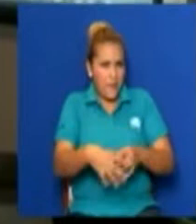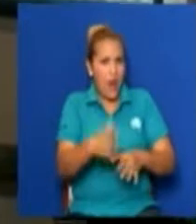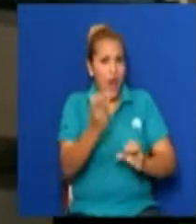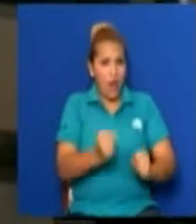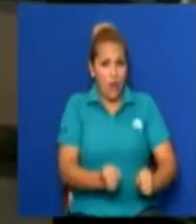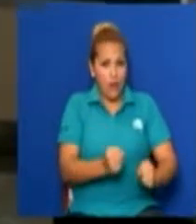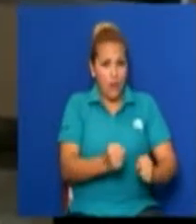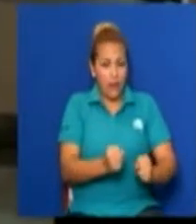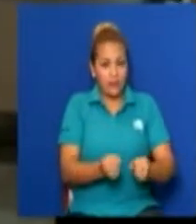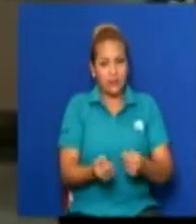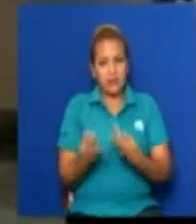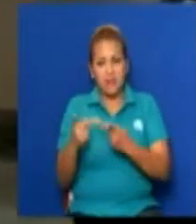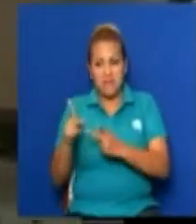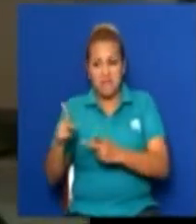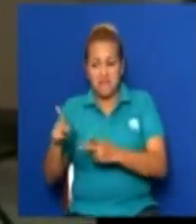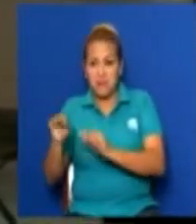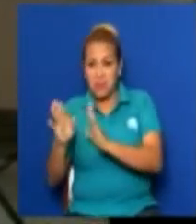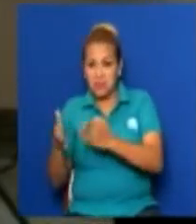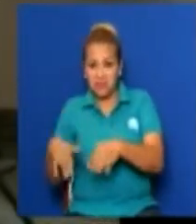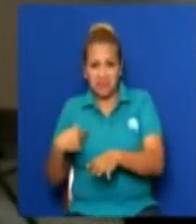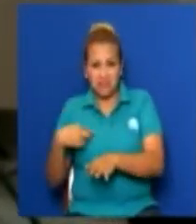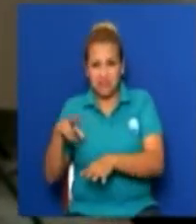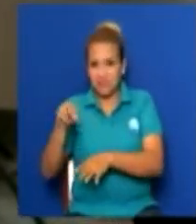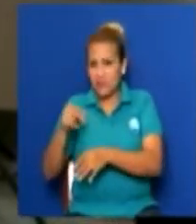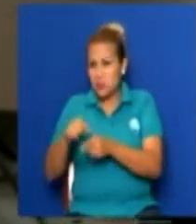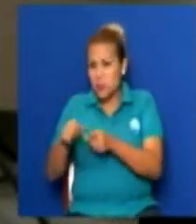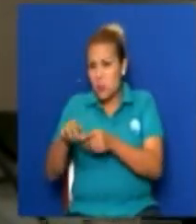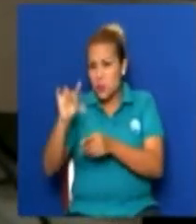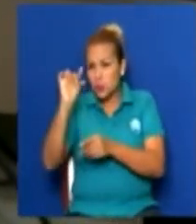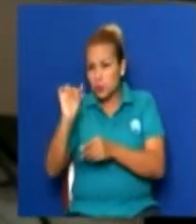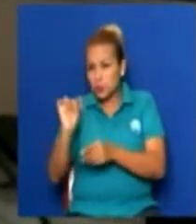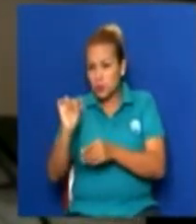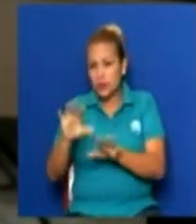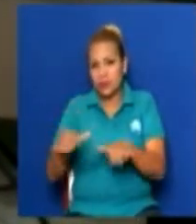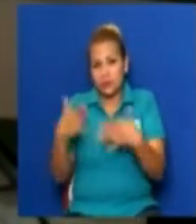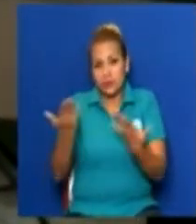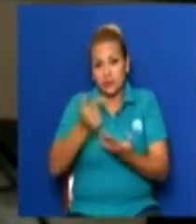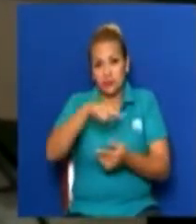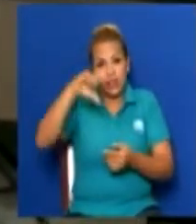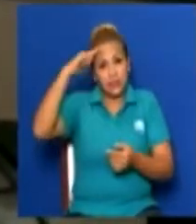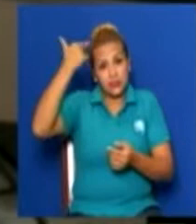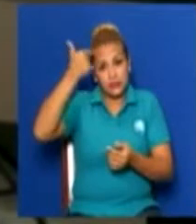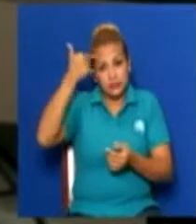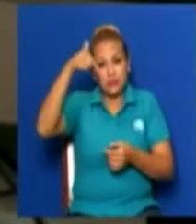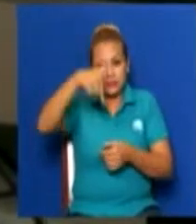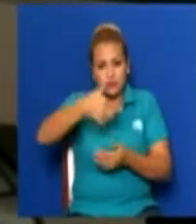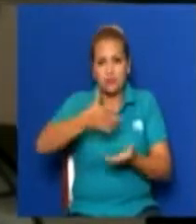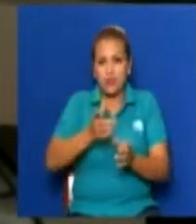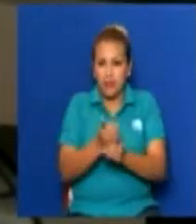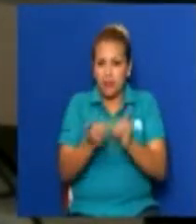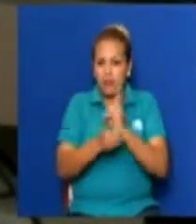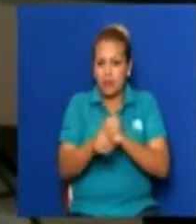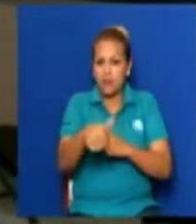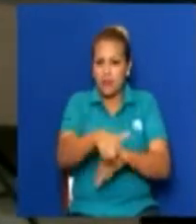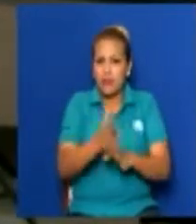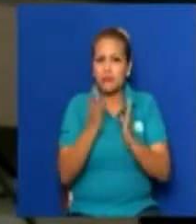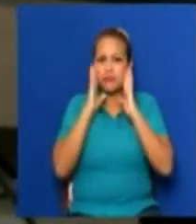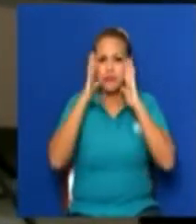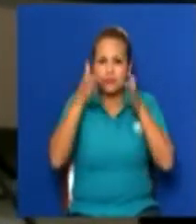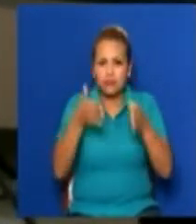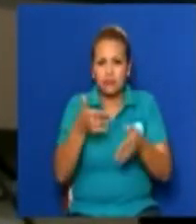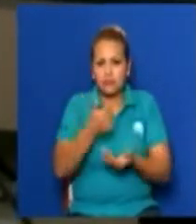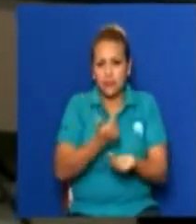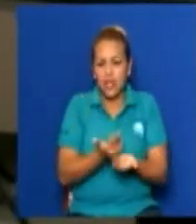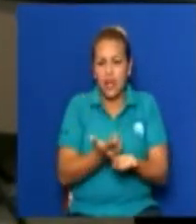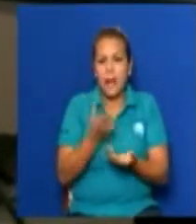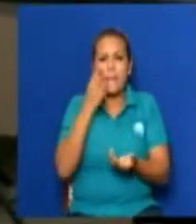mujeres. Entonces, ¿cuál es la obligación que tiene un Estado parte que ratifique este